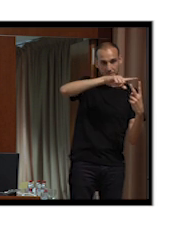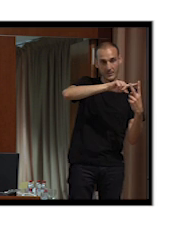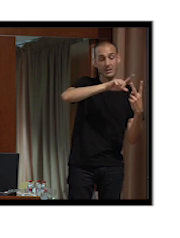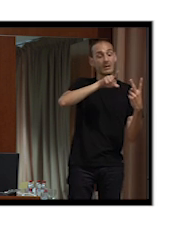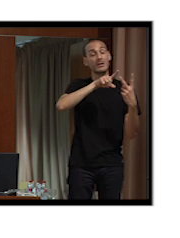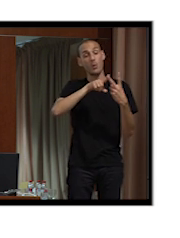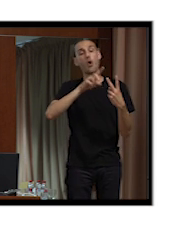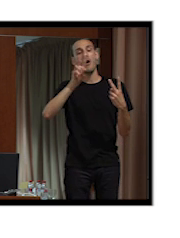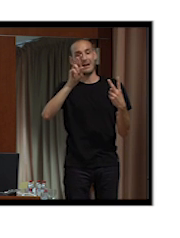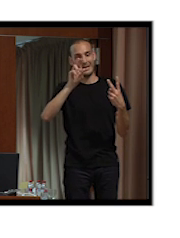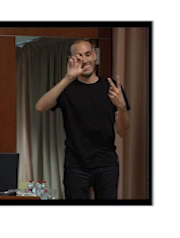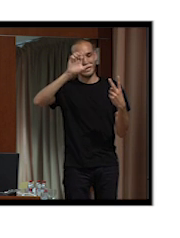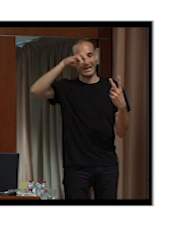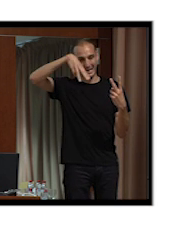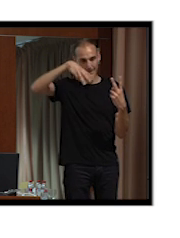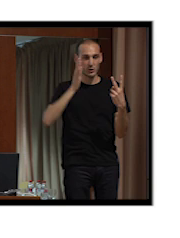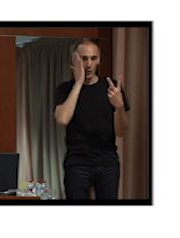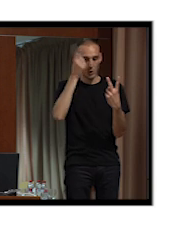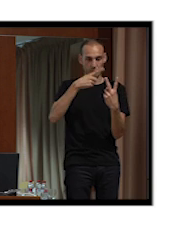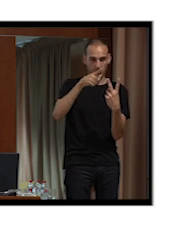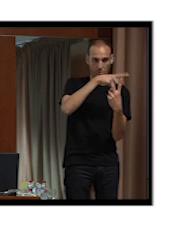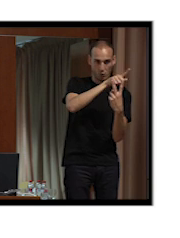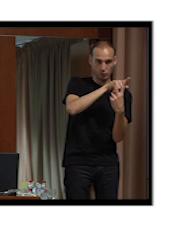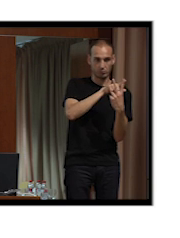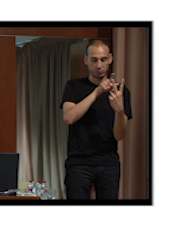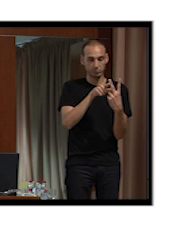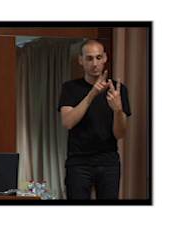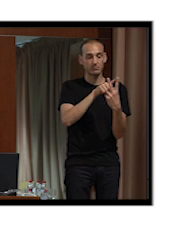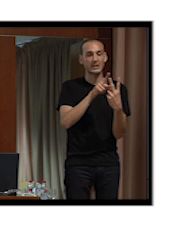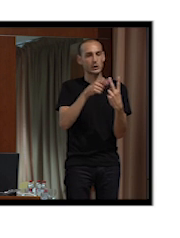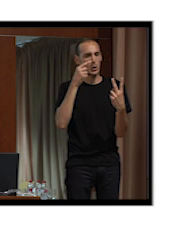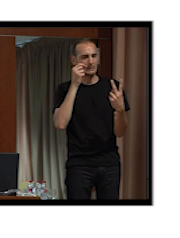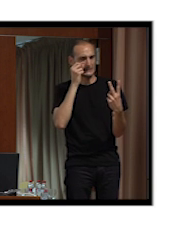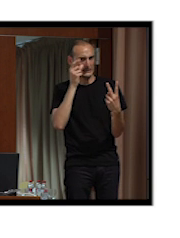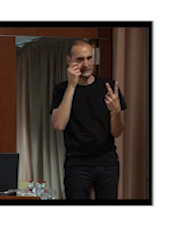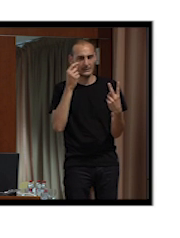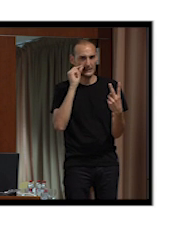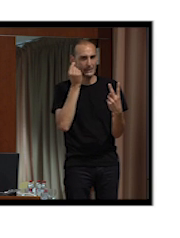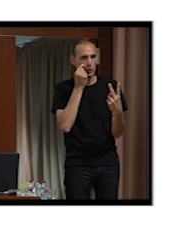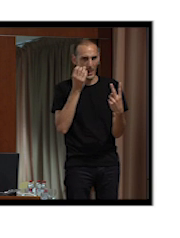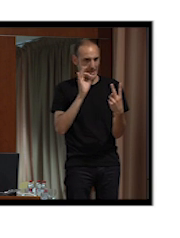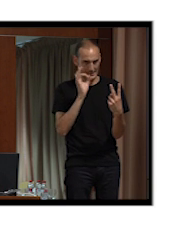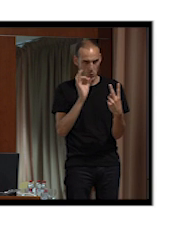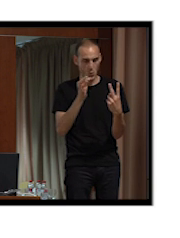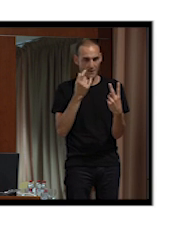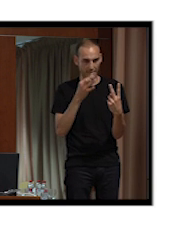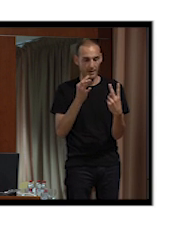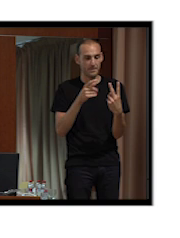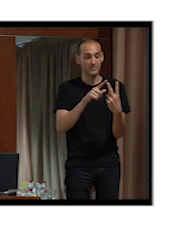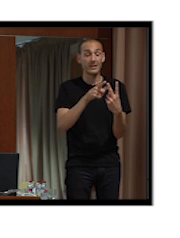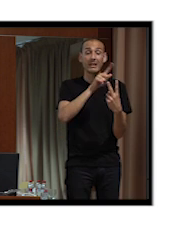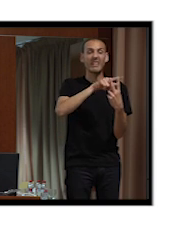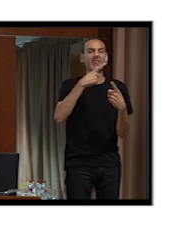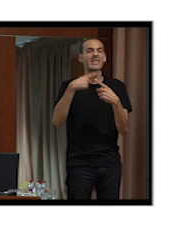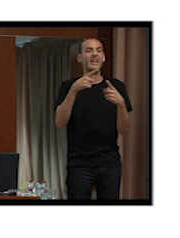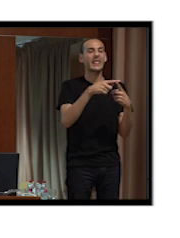luego está el sueño REM, que eso sí que os habrá sonado lo que es el sueño REM. ¿Cómo podemos distinguir un tipo de sueño de otro? Pues